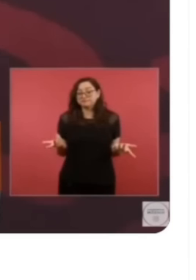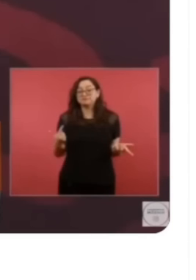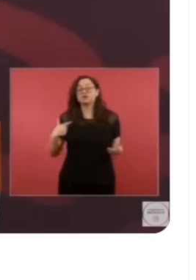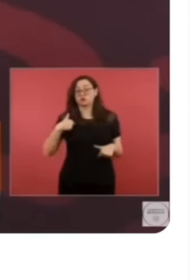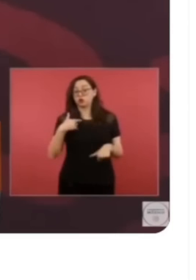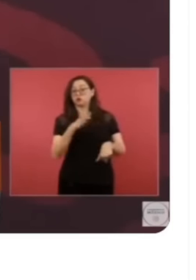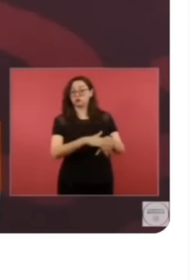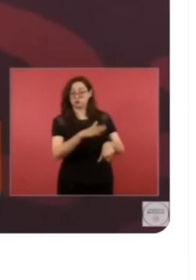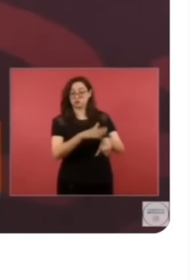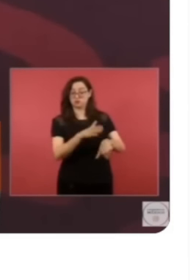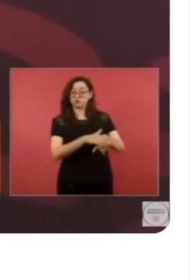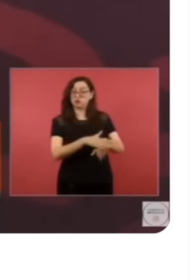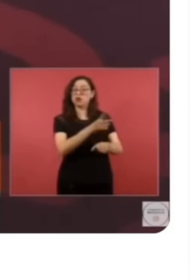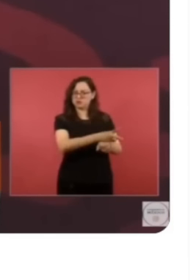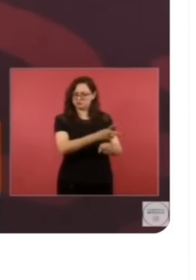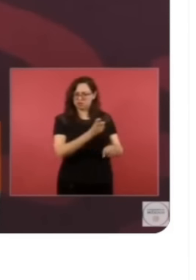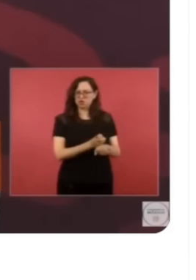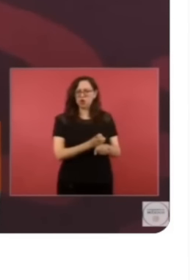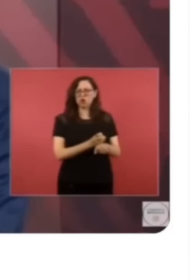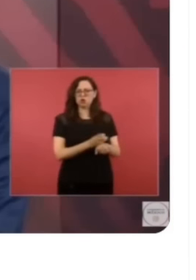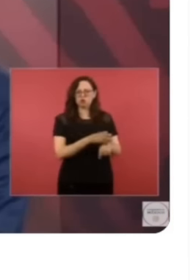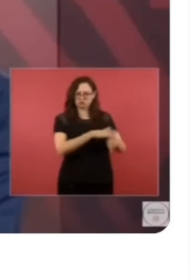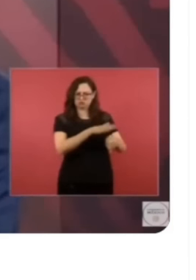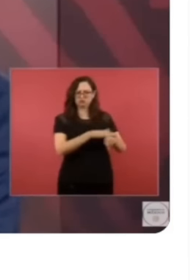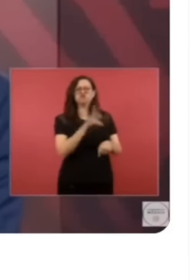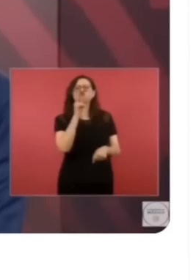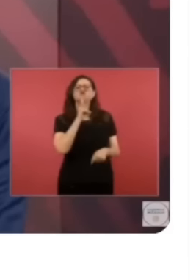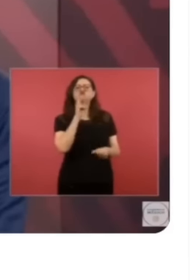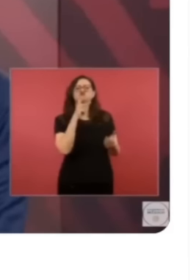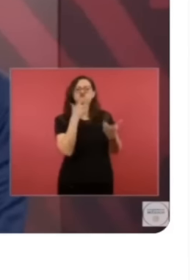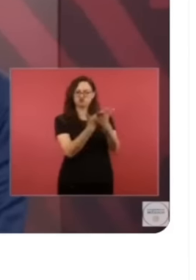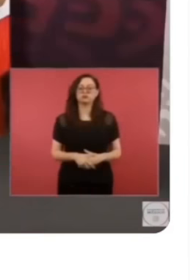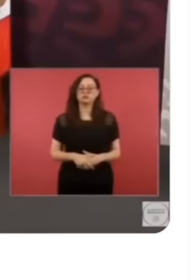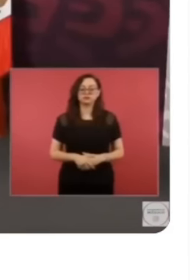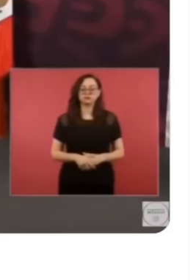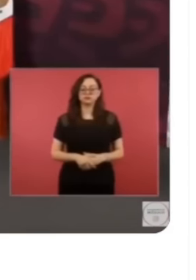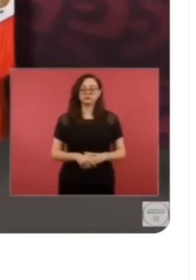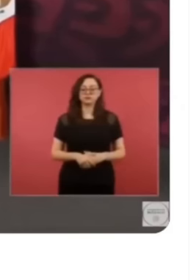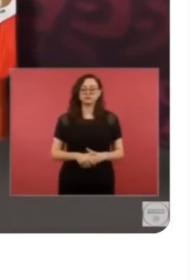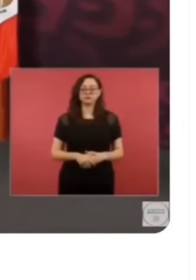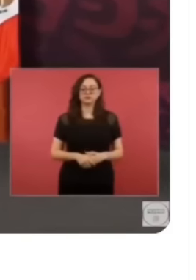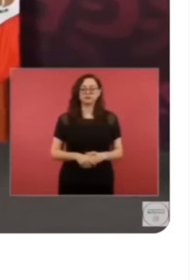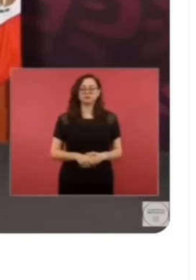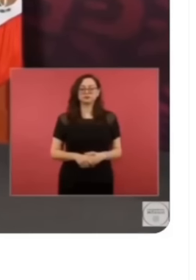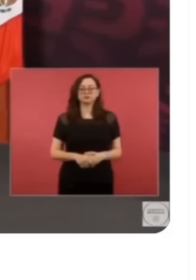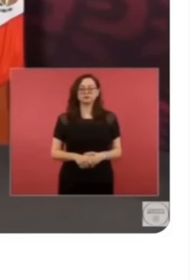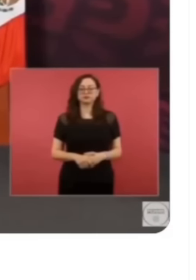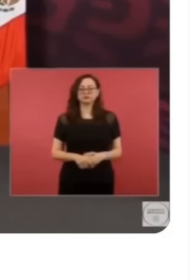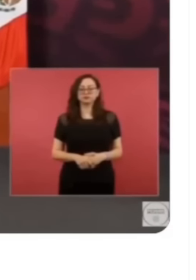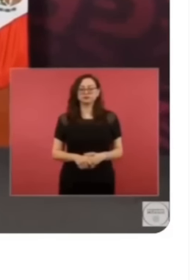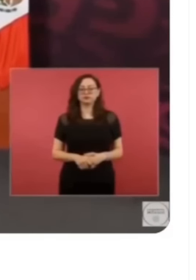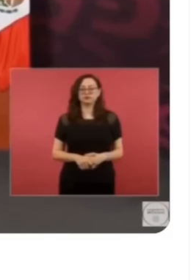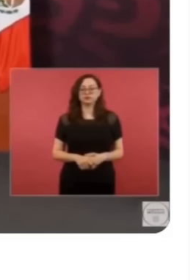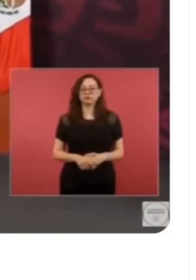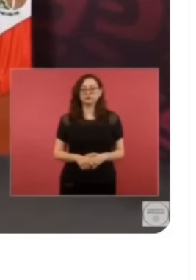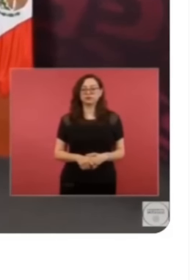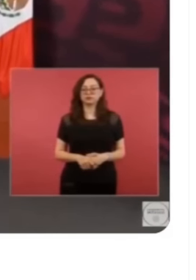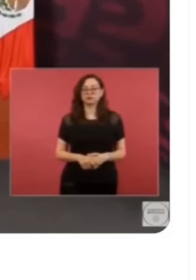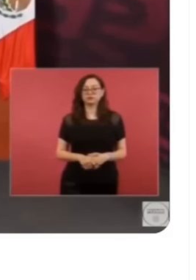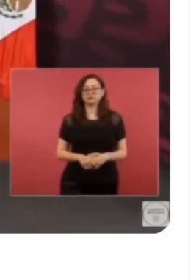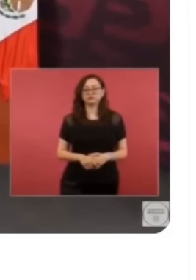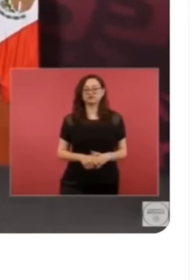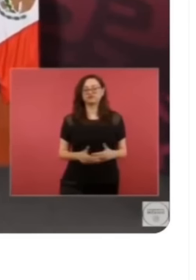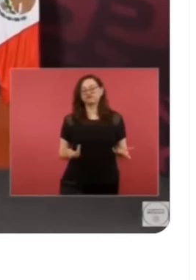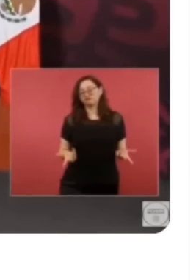los convoco, los emplazo a que presenten pruebas. Lo mismo, eso no lo puedo